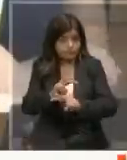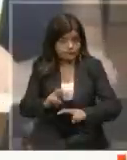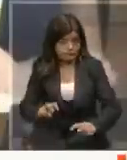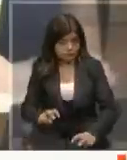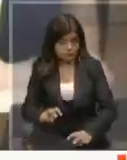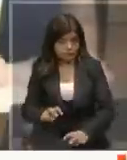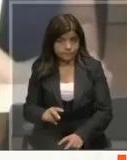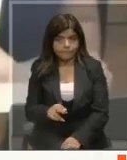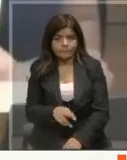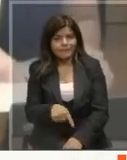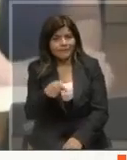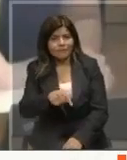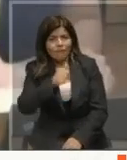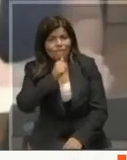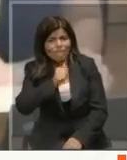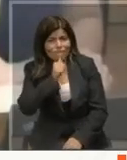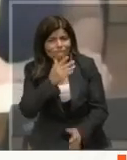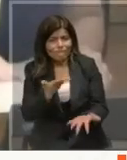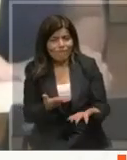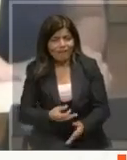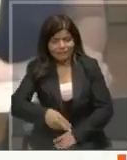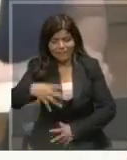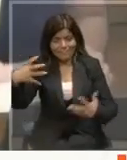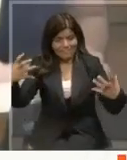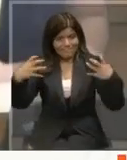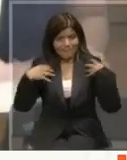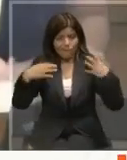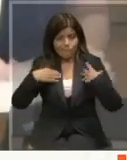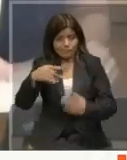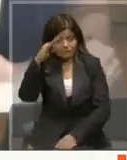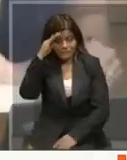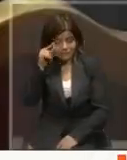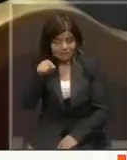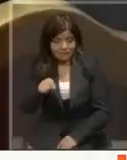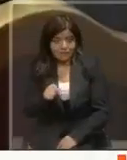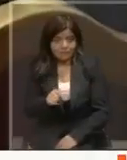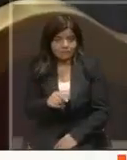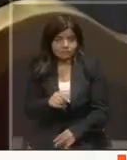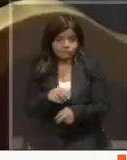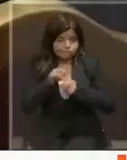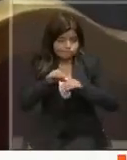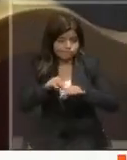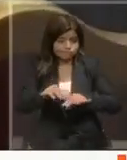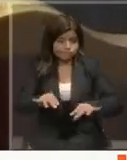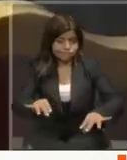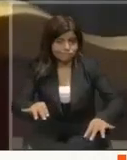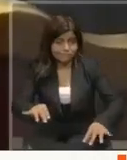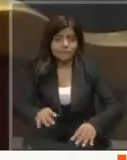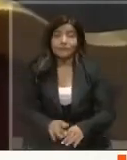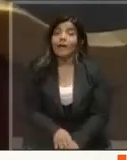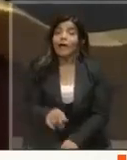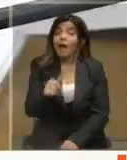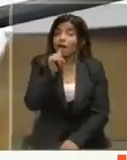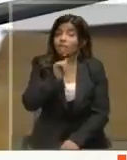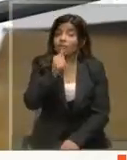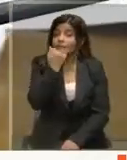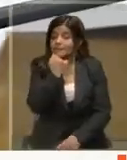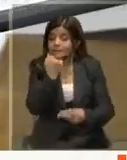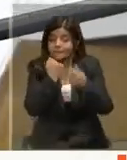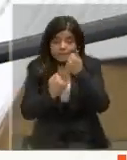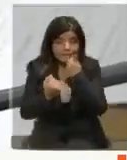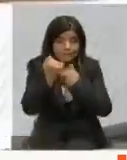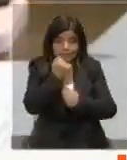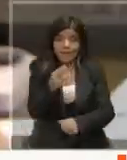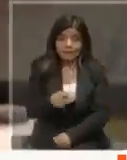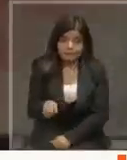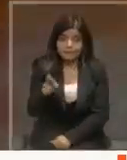de institucionalidad podríamos decir hace que el virus de la corrupción se filtre según el contralor entre las faltas que más se repiten en los